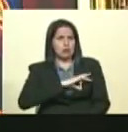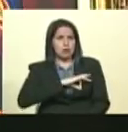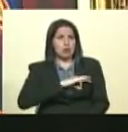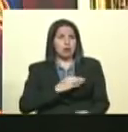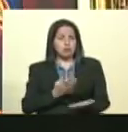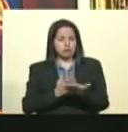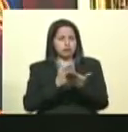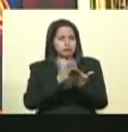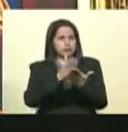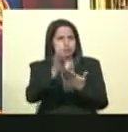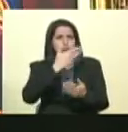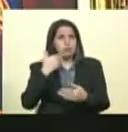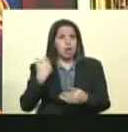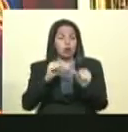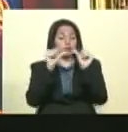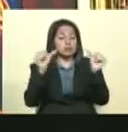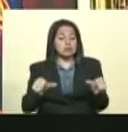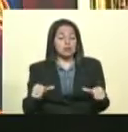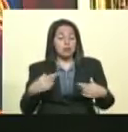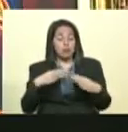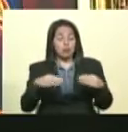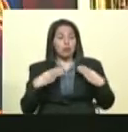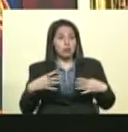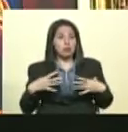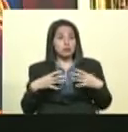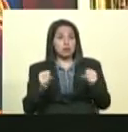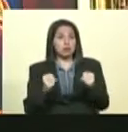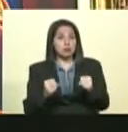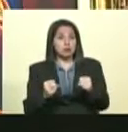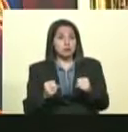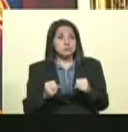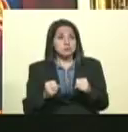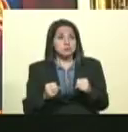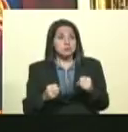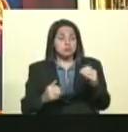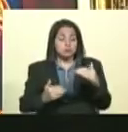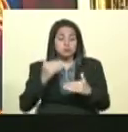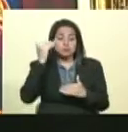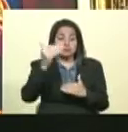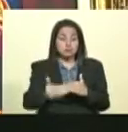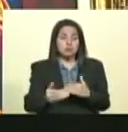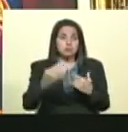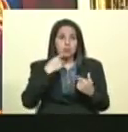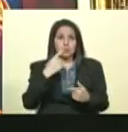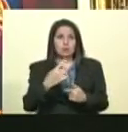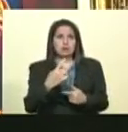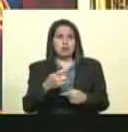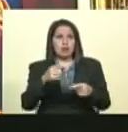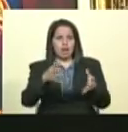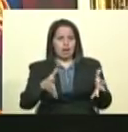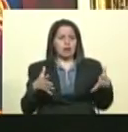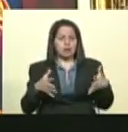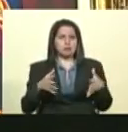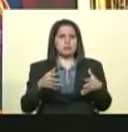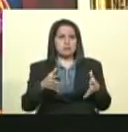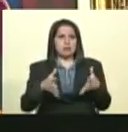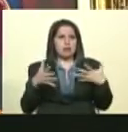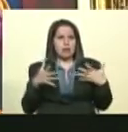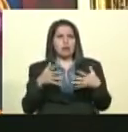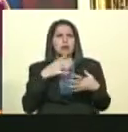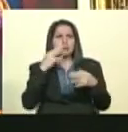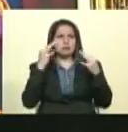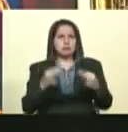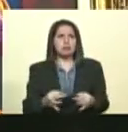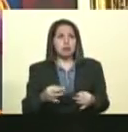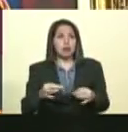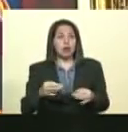vayamos mejorando el sistema público de salud y más temprano que tarde podamos decir victoria, victoria, victoria. El pueblo